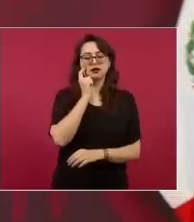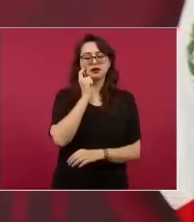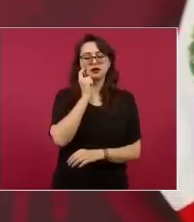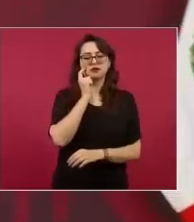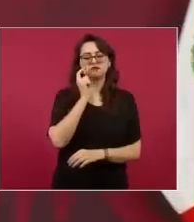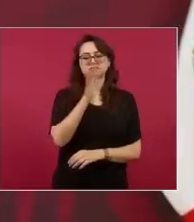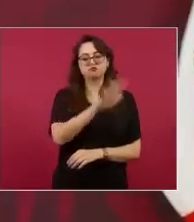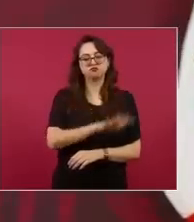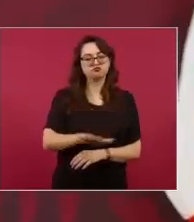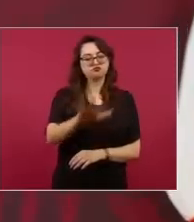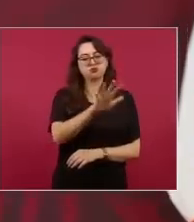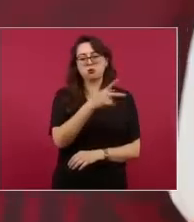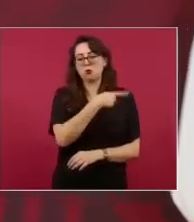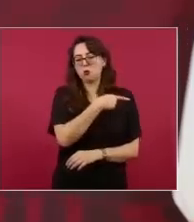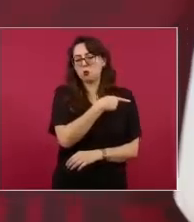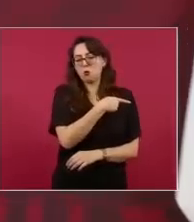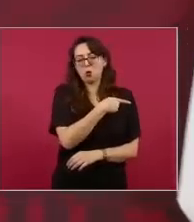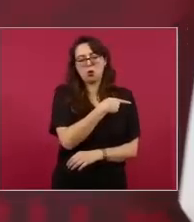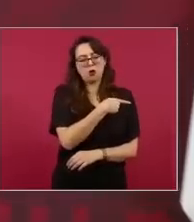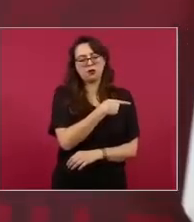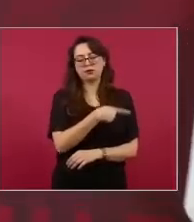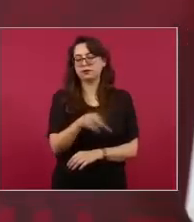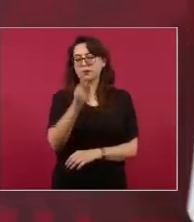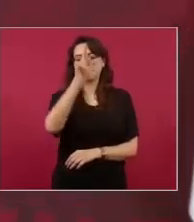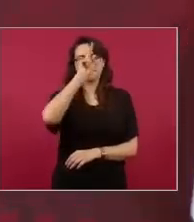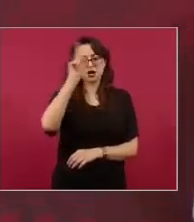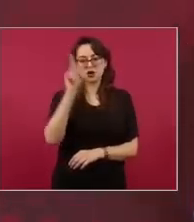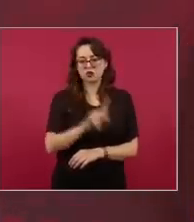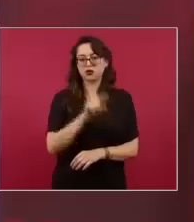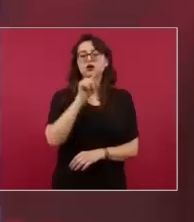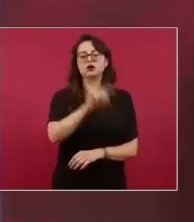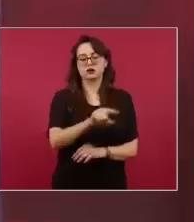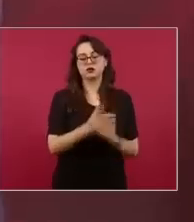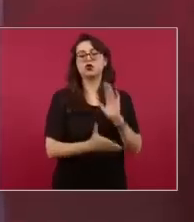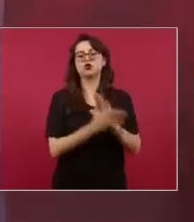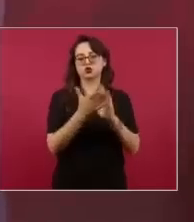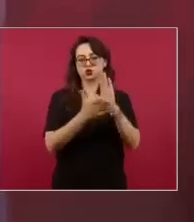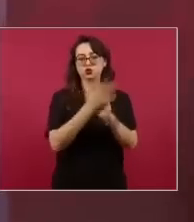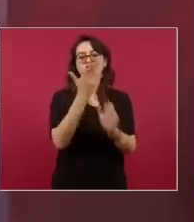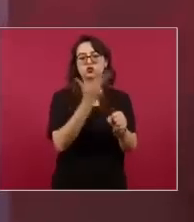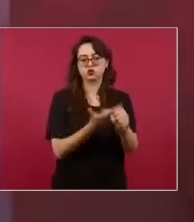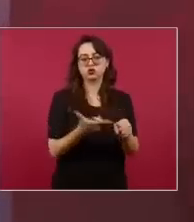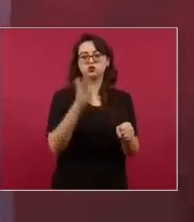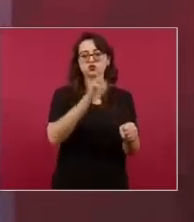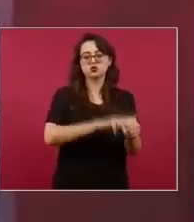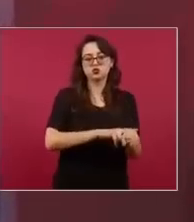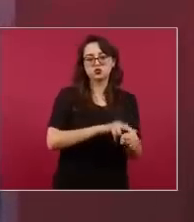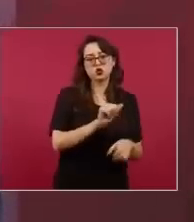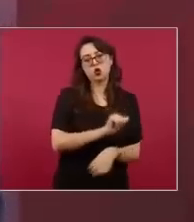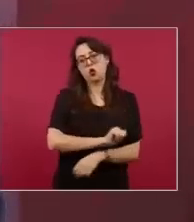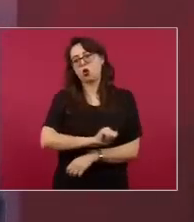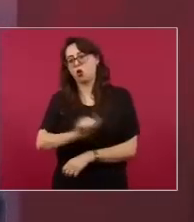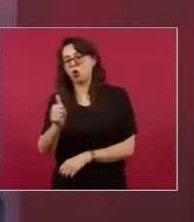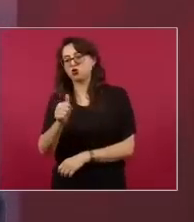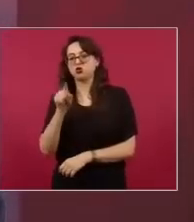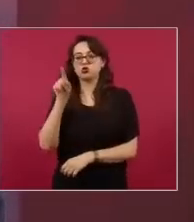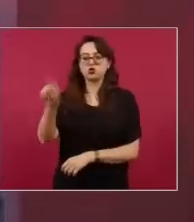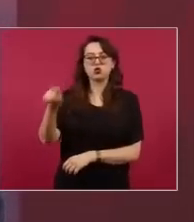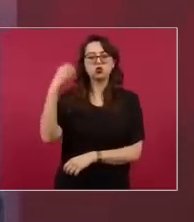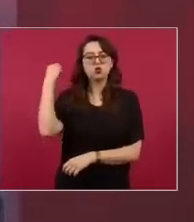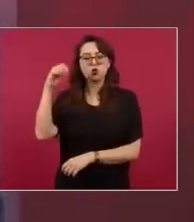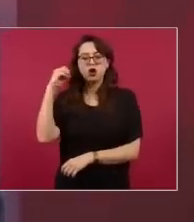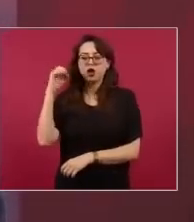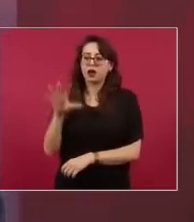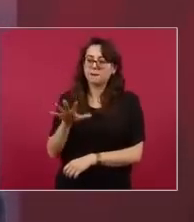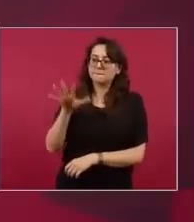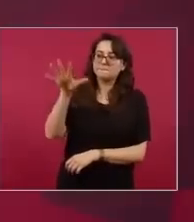que es la zona más pobre del país y otro en Tuxtepec oax